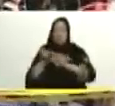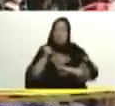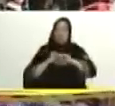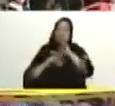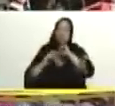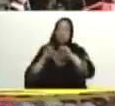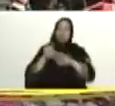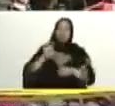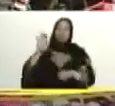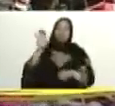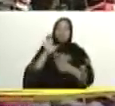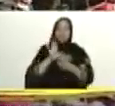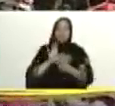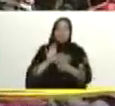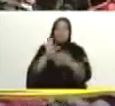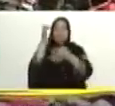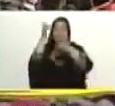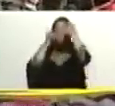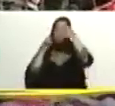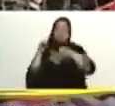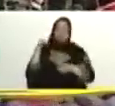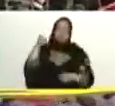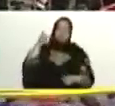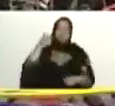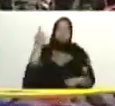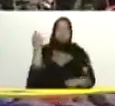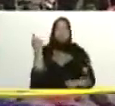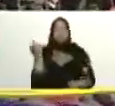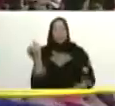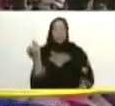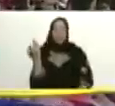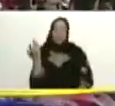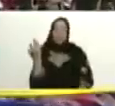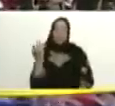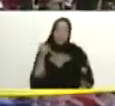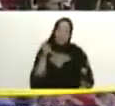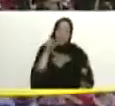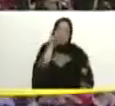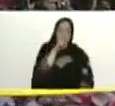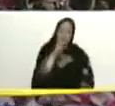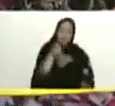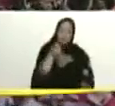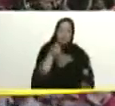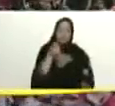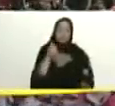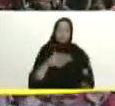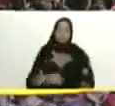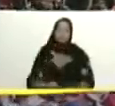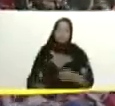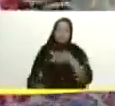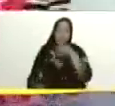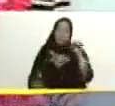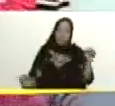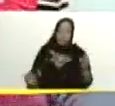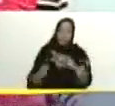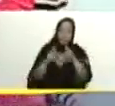de la patria todos los años que todavía le faltaban. Si fuimos capaces